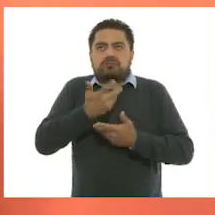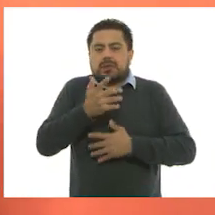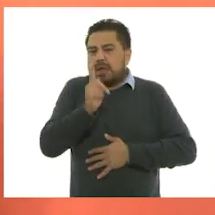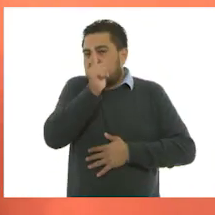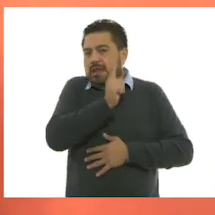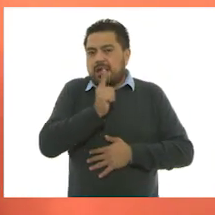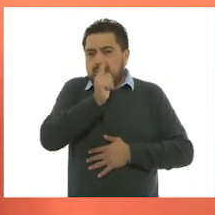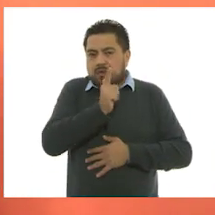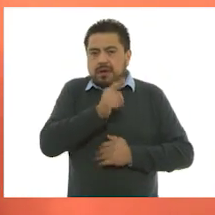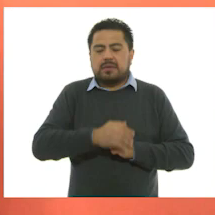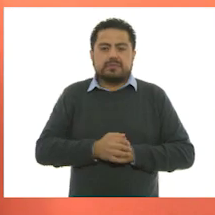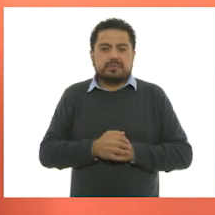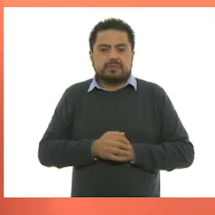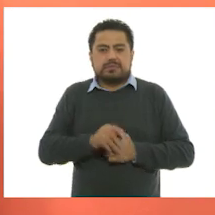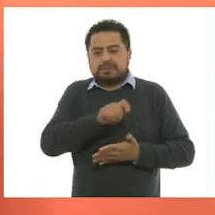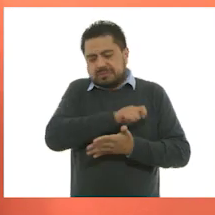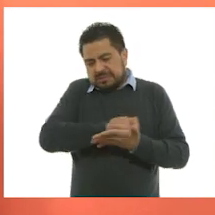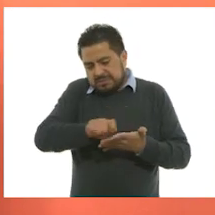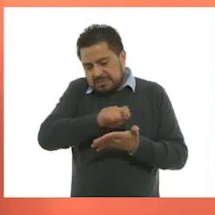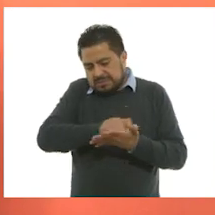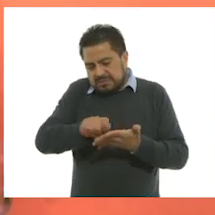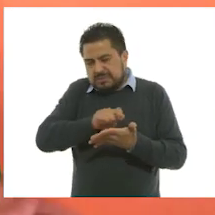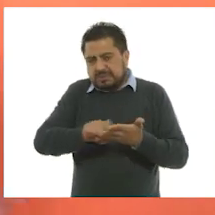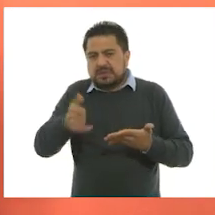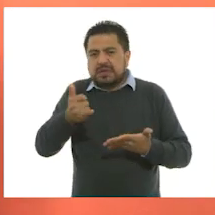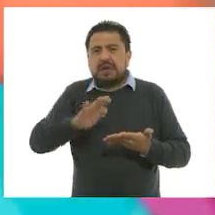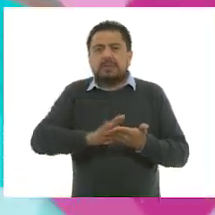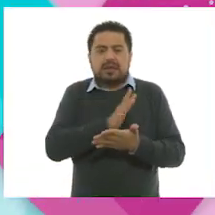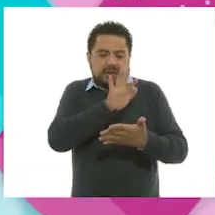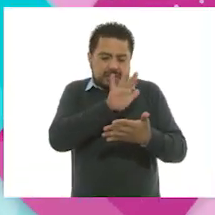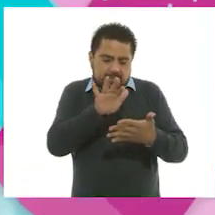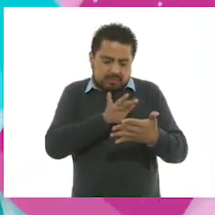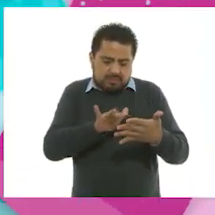lenguaje escrito y leído.